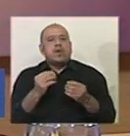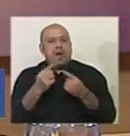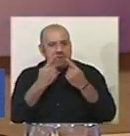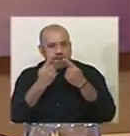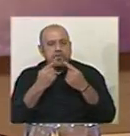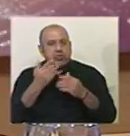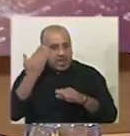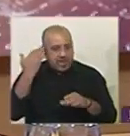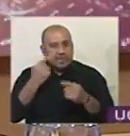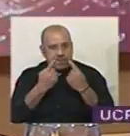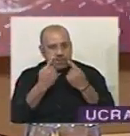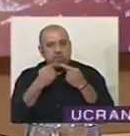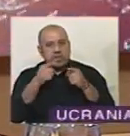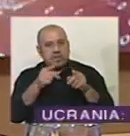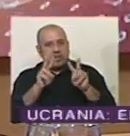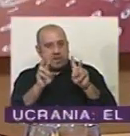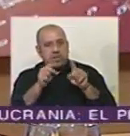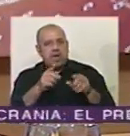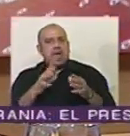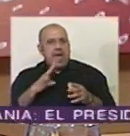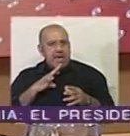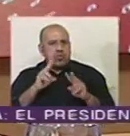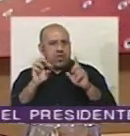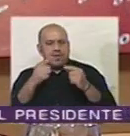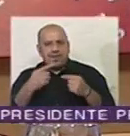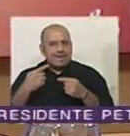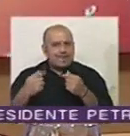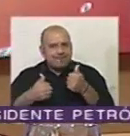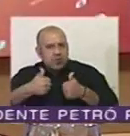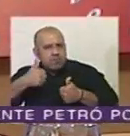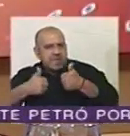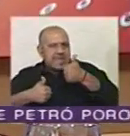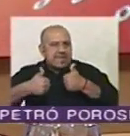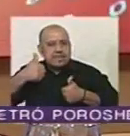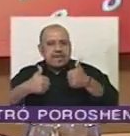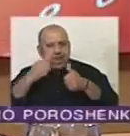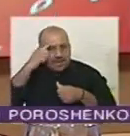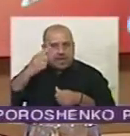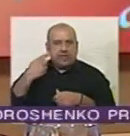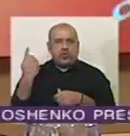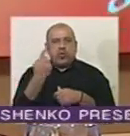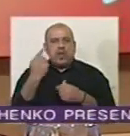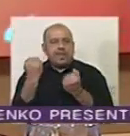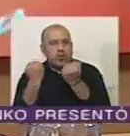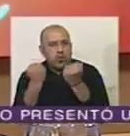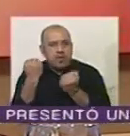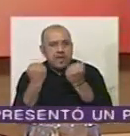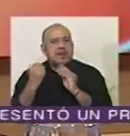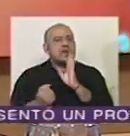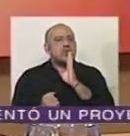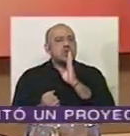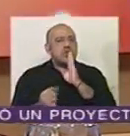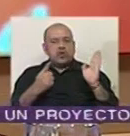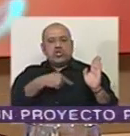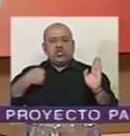Estados Unidos, ¿no? En esta disputa internacional, de esta segunda guerra fría, en este caso entre China y Estados Unidos, este